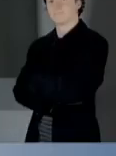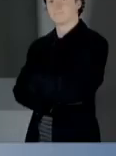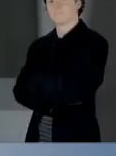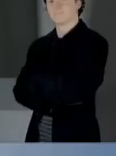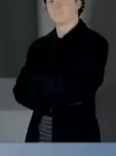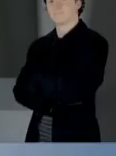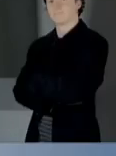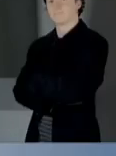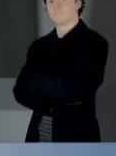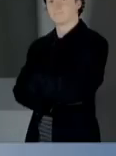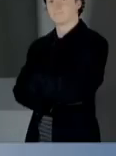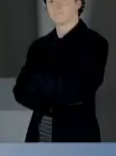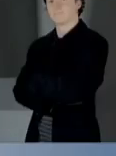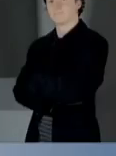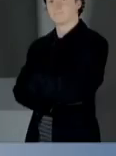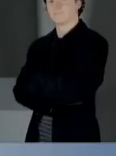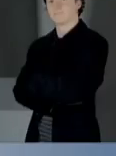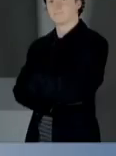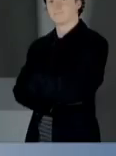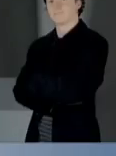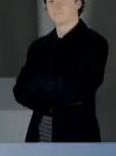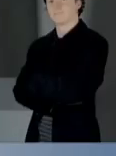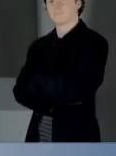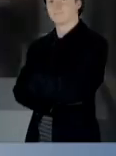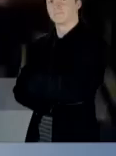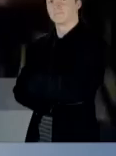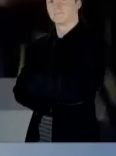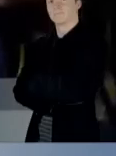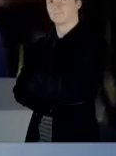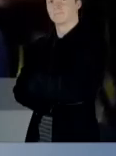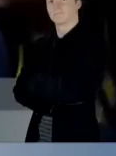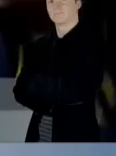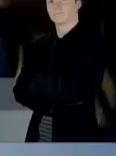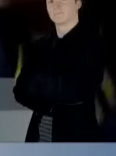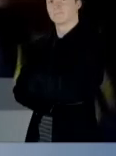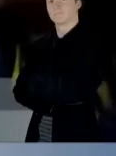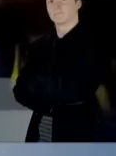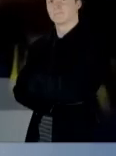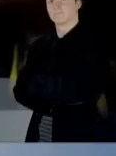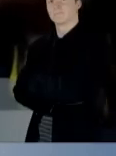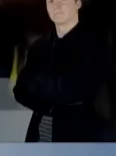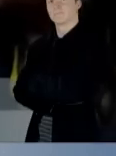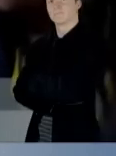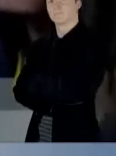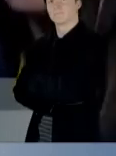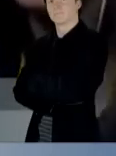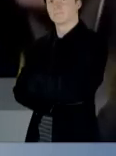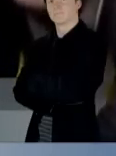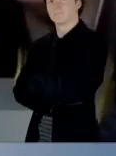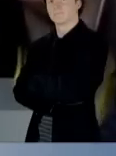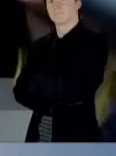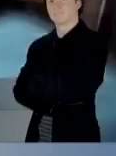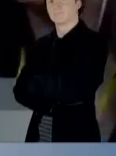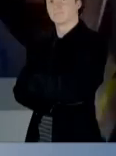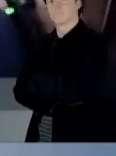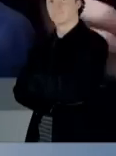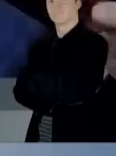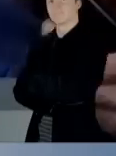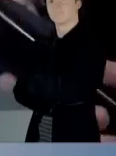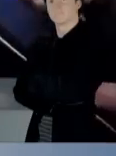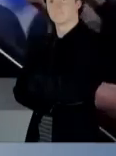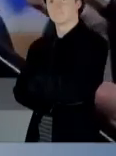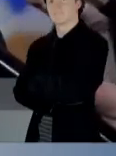existan personas que aún justifiquen y avalen el golpe de estado y señaló que será el propio presidente borich quien entregará más detalles sobre